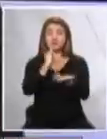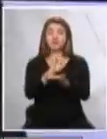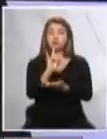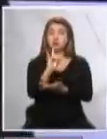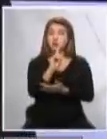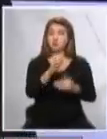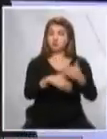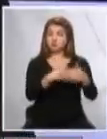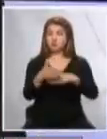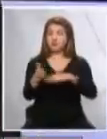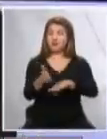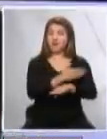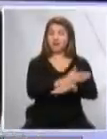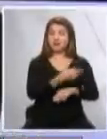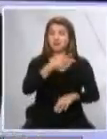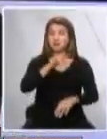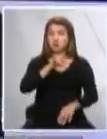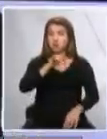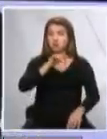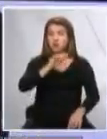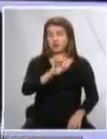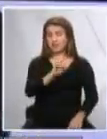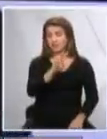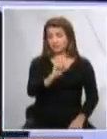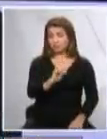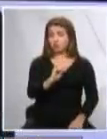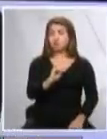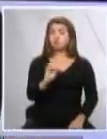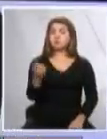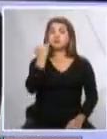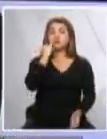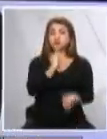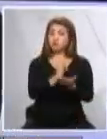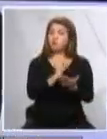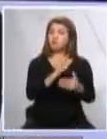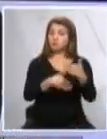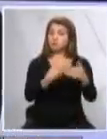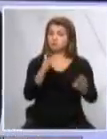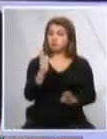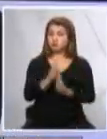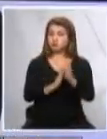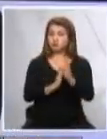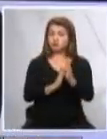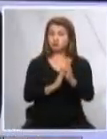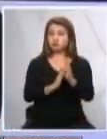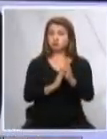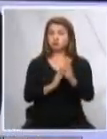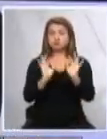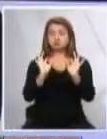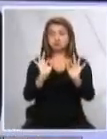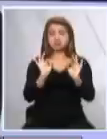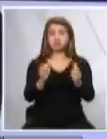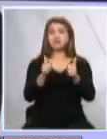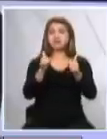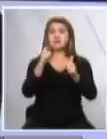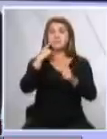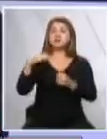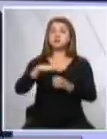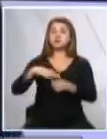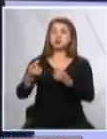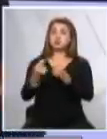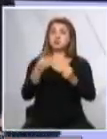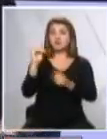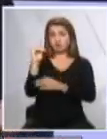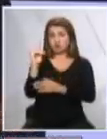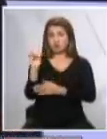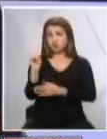no funcionaba antes de Evo Morales. Con Evo Morales fue la primera vez que la institucionalidad ha funcionado bastante, bastante bien. Y las condiciones económicas de